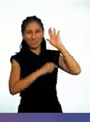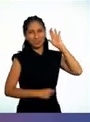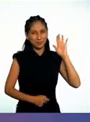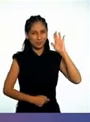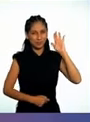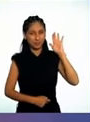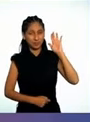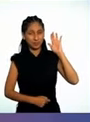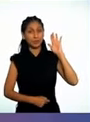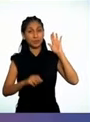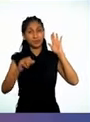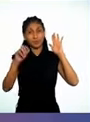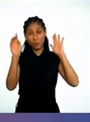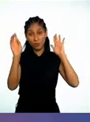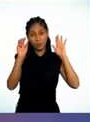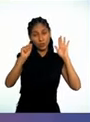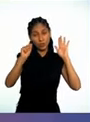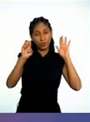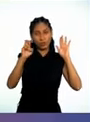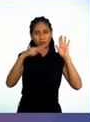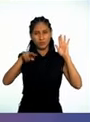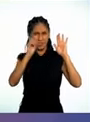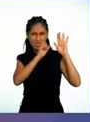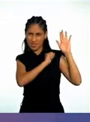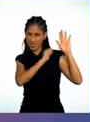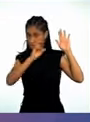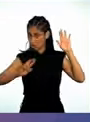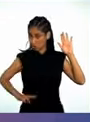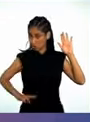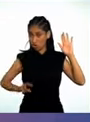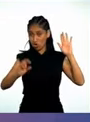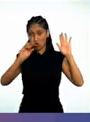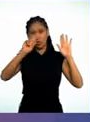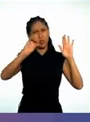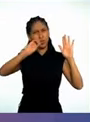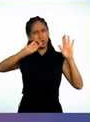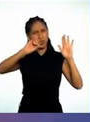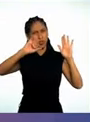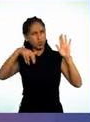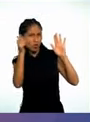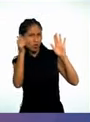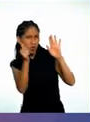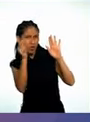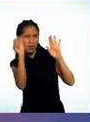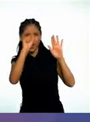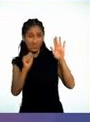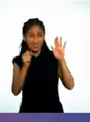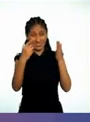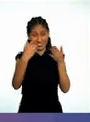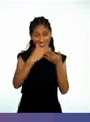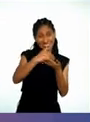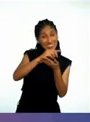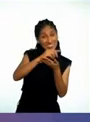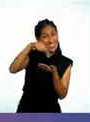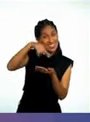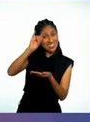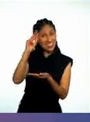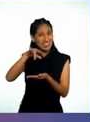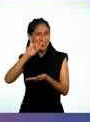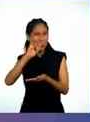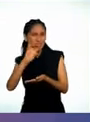señor rojas sino a cupcakes quinua cupcakes